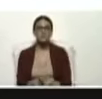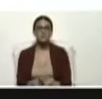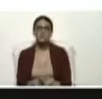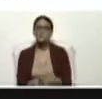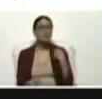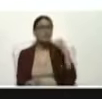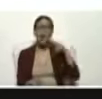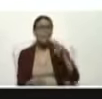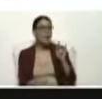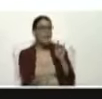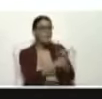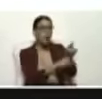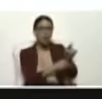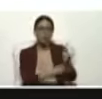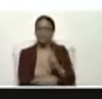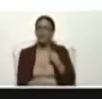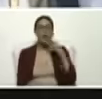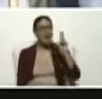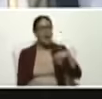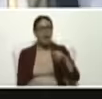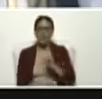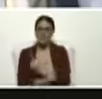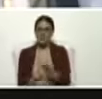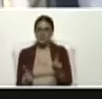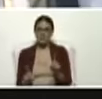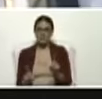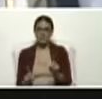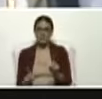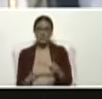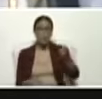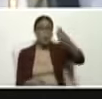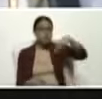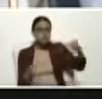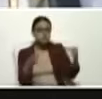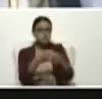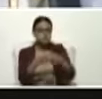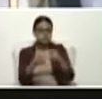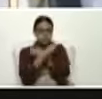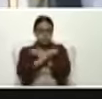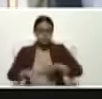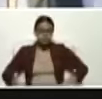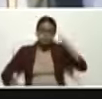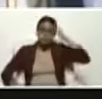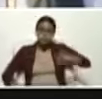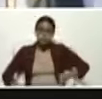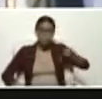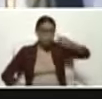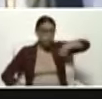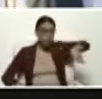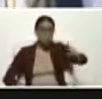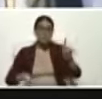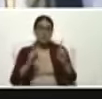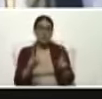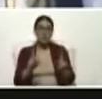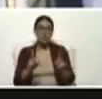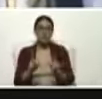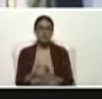bochornoso y de deshonra. ¡Fuerza Armada Nacional Bolivariana a mi mando!